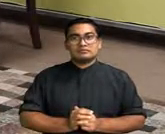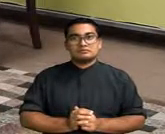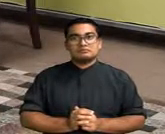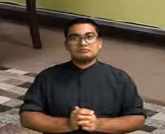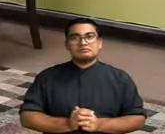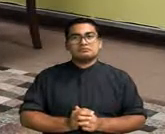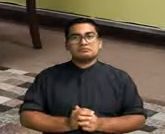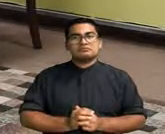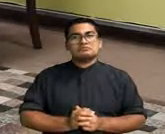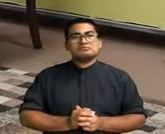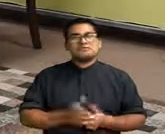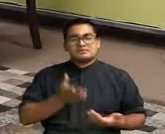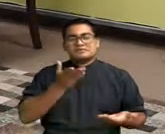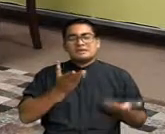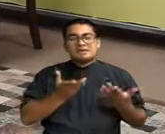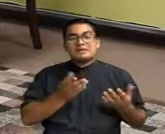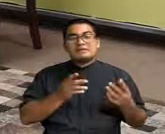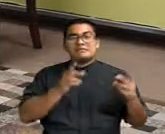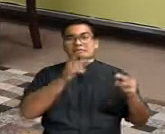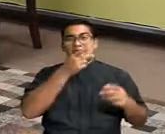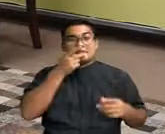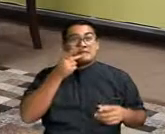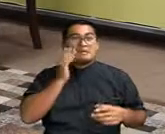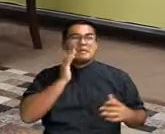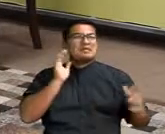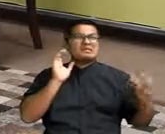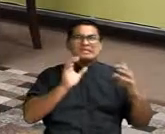factor estresante, pero como le decía,